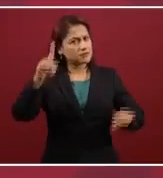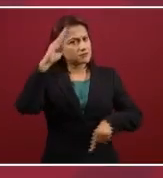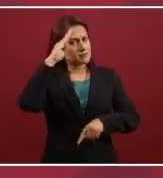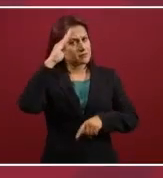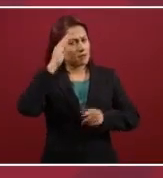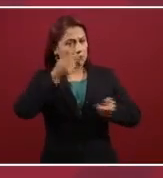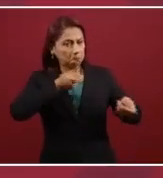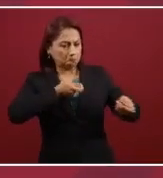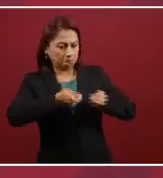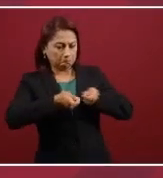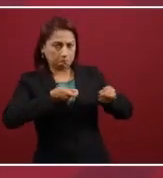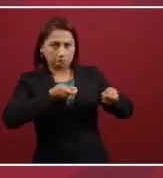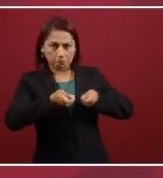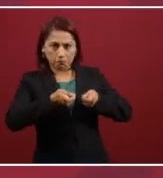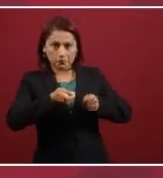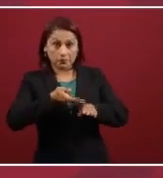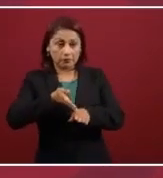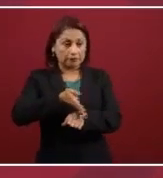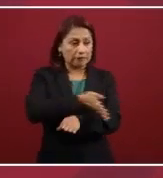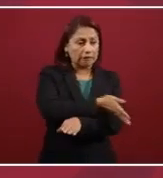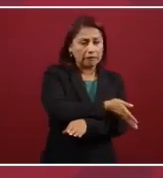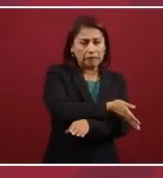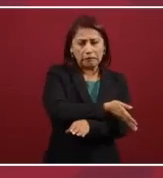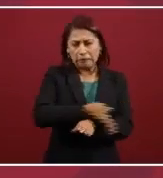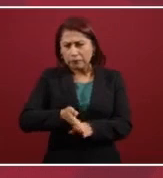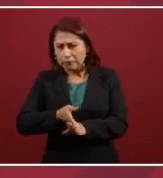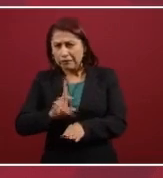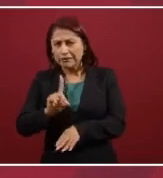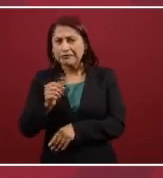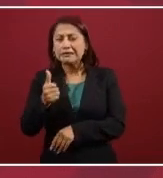Son 36 años.